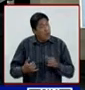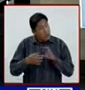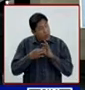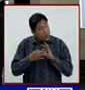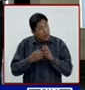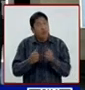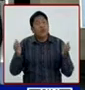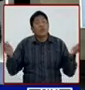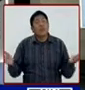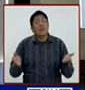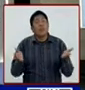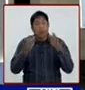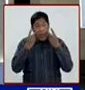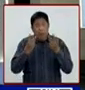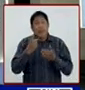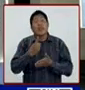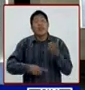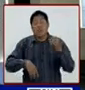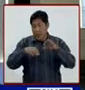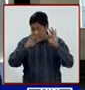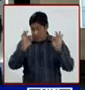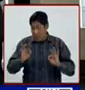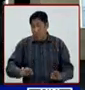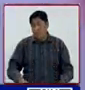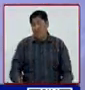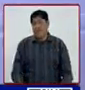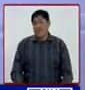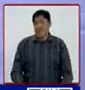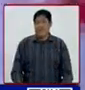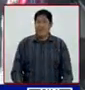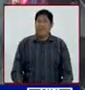nuestra campaña, y vea usted de qué forma.